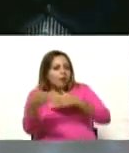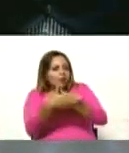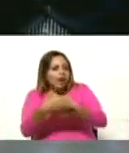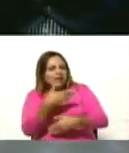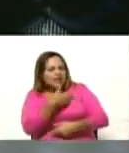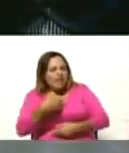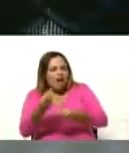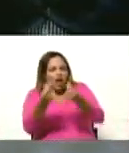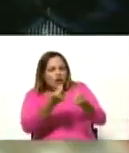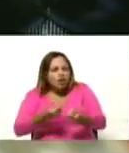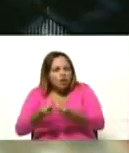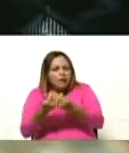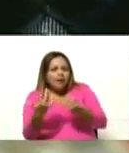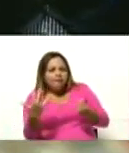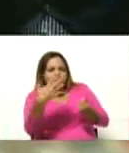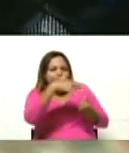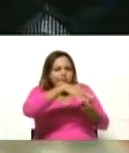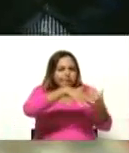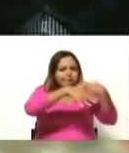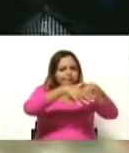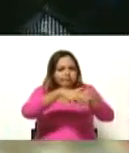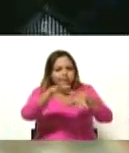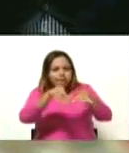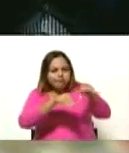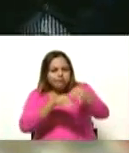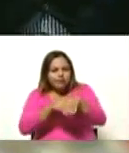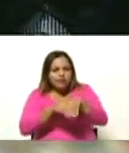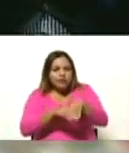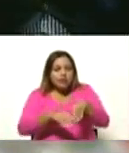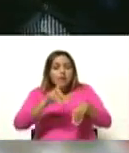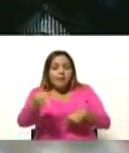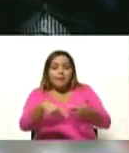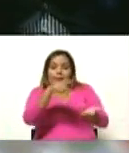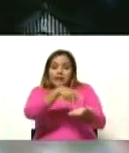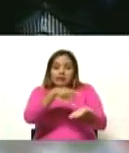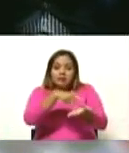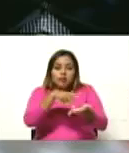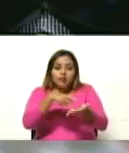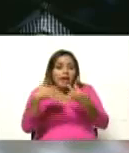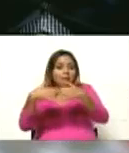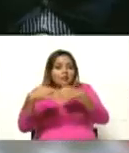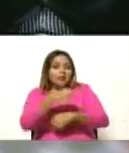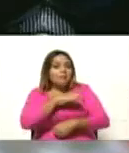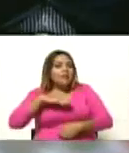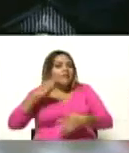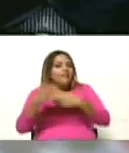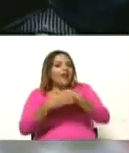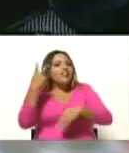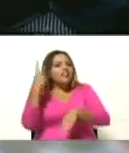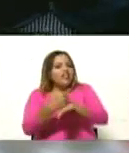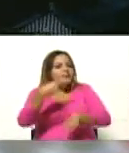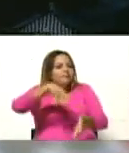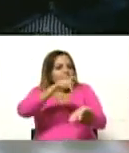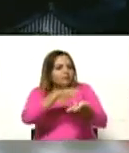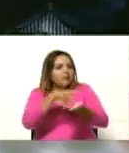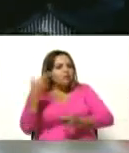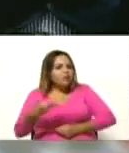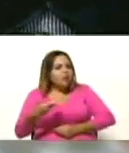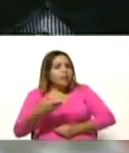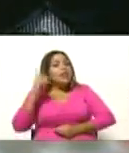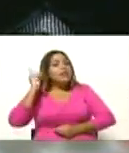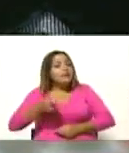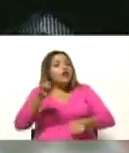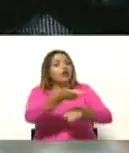quieren una economía donde el sector privado tenga un protagonismo importante, pero también el